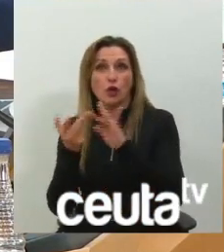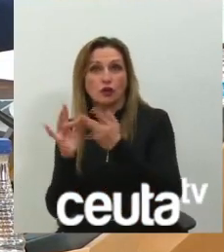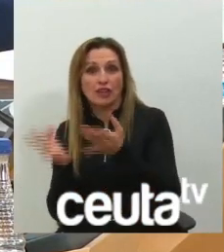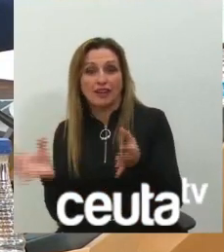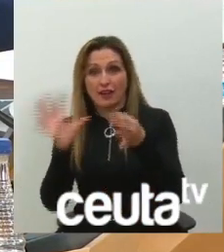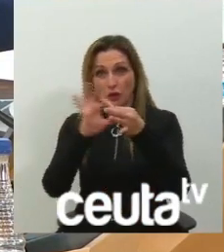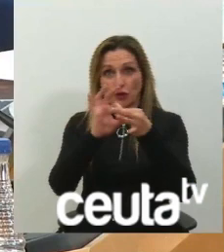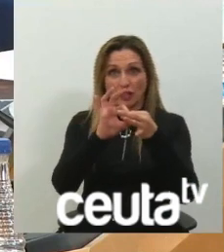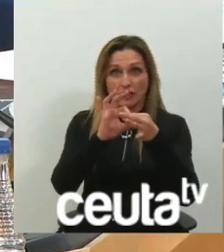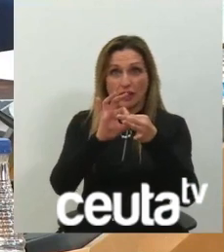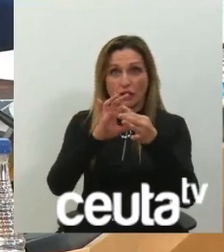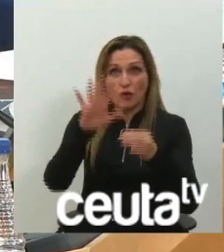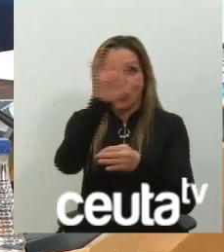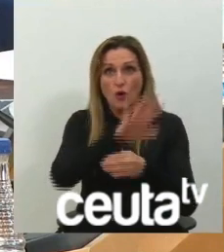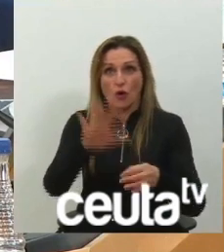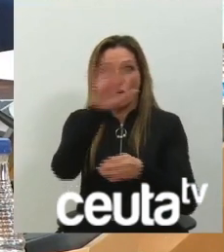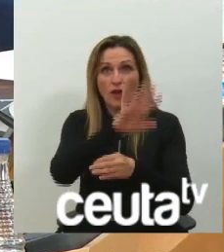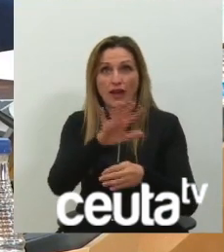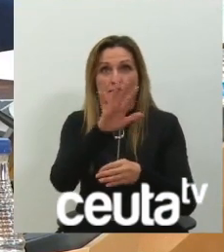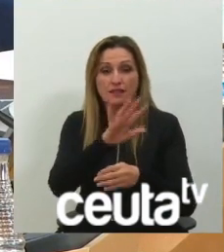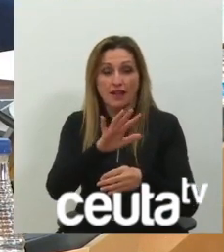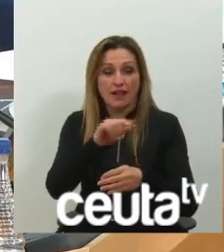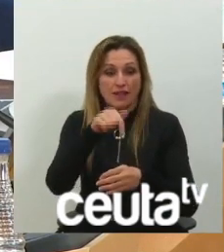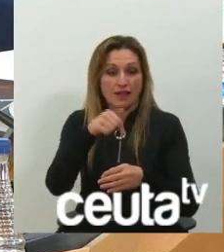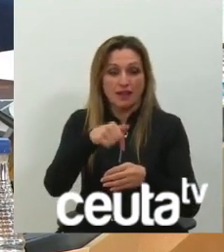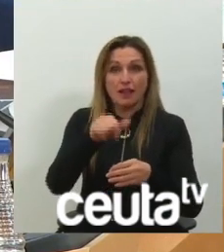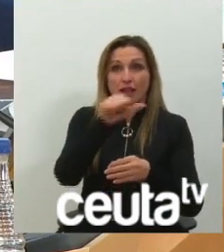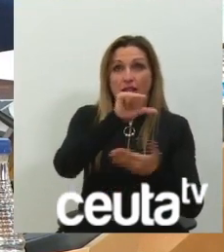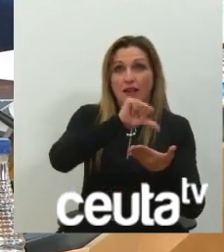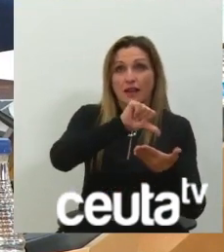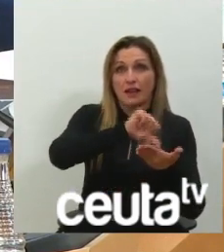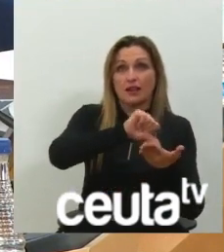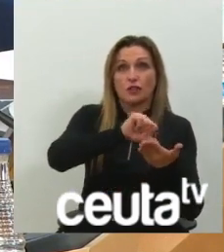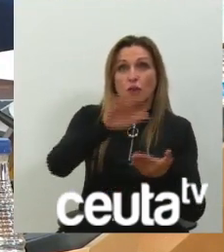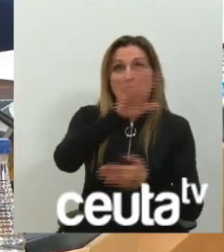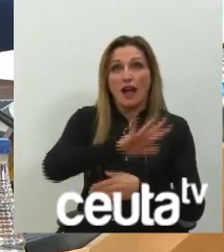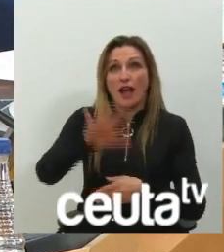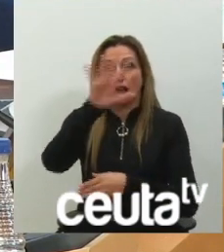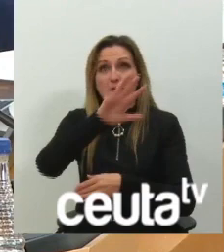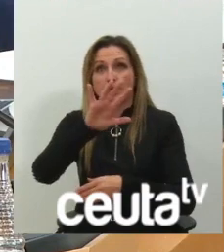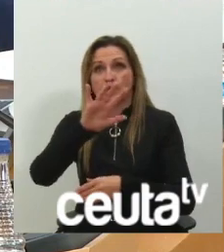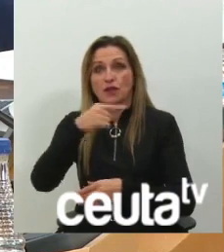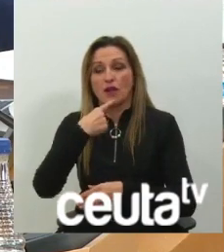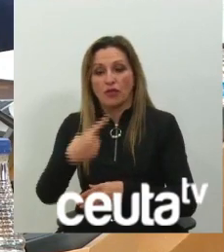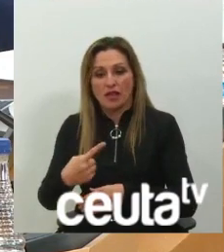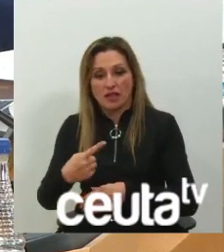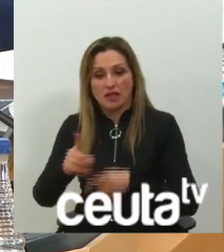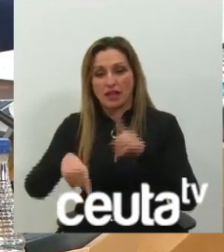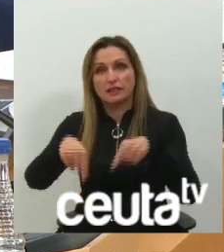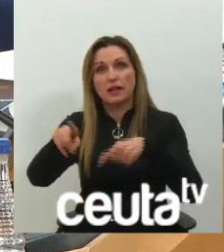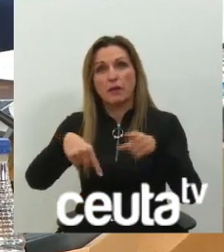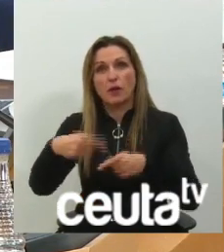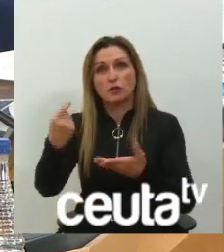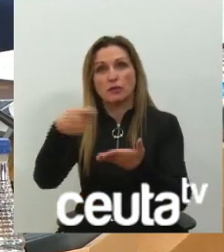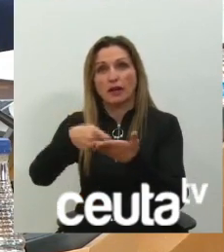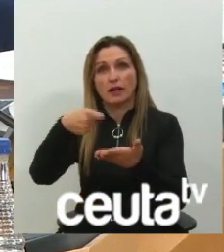conectados con la península dice que pagaríamos el transporte de